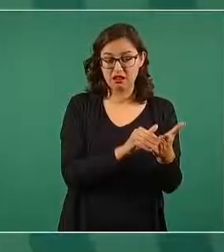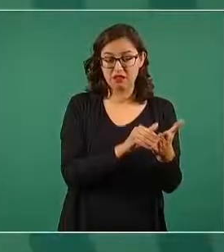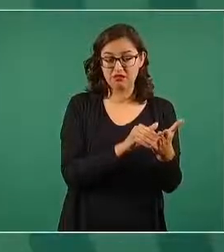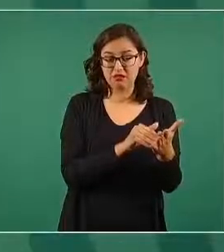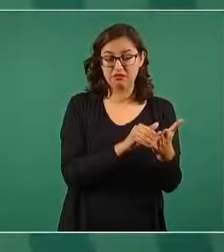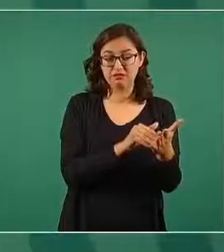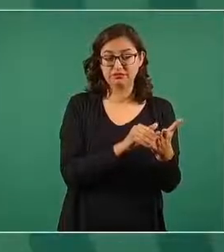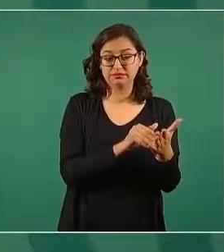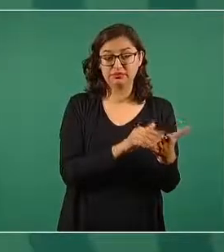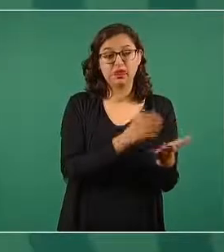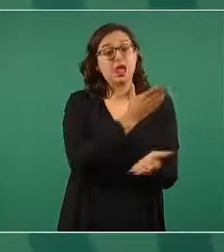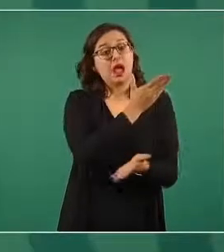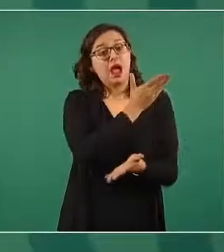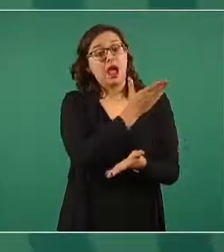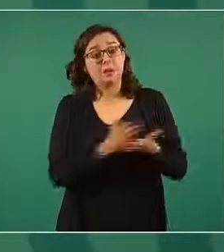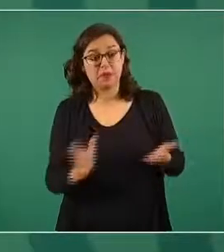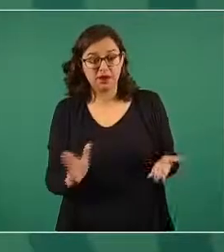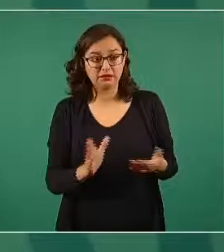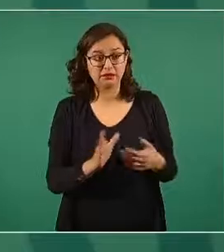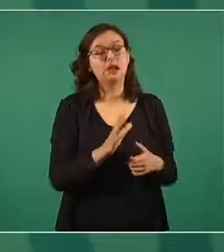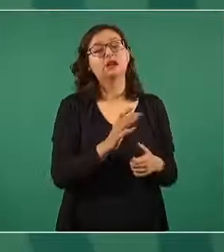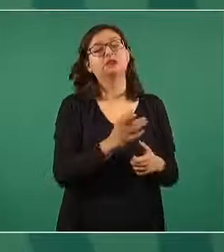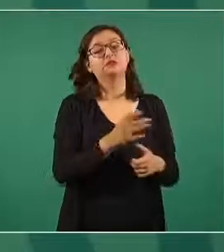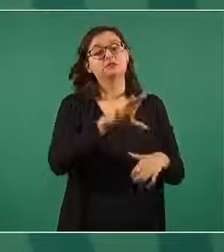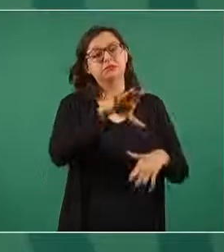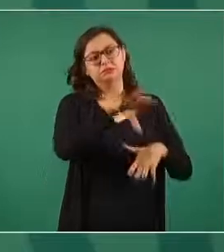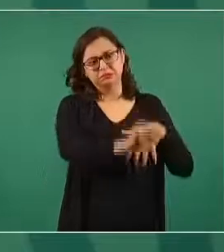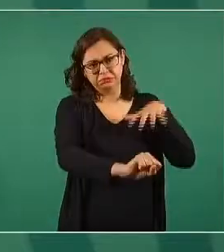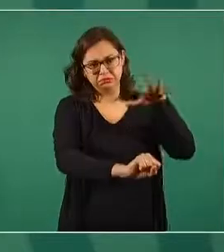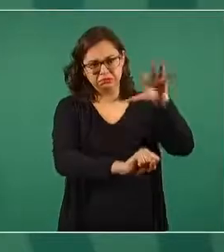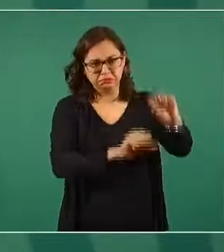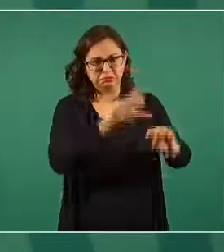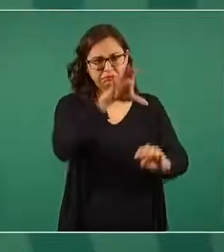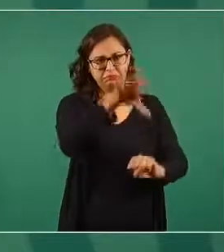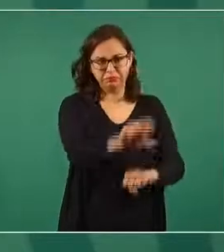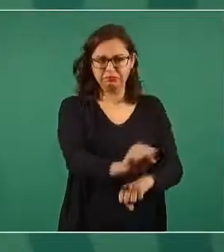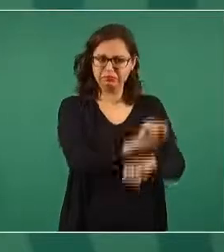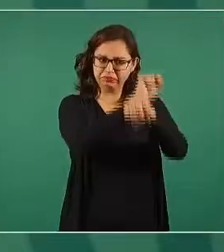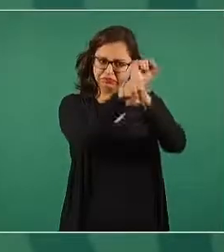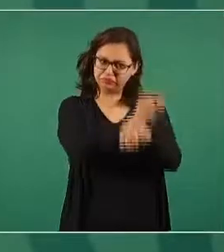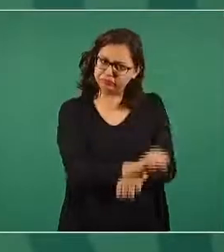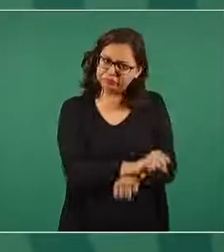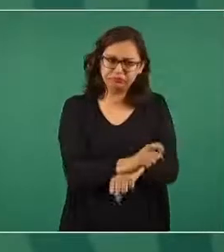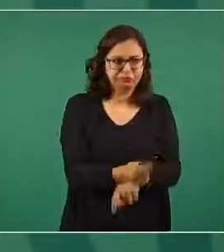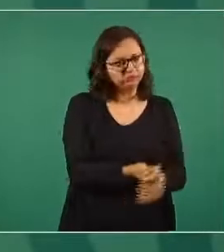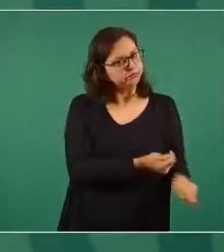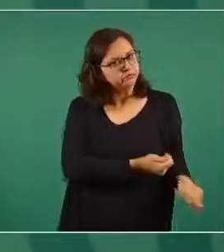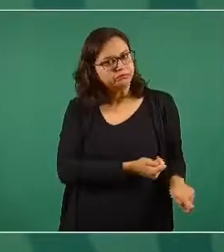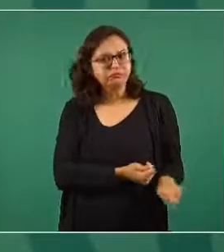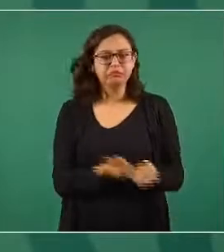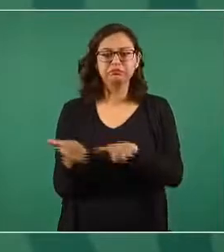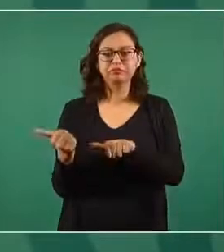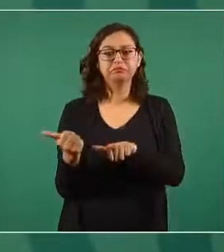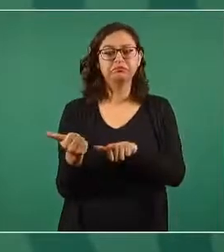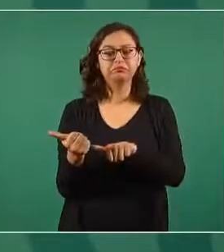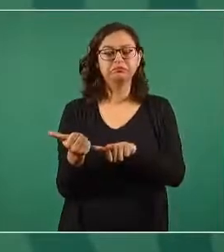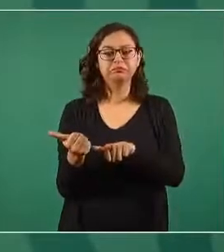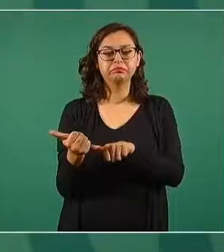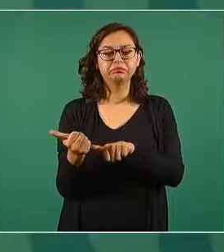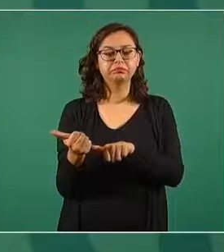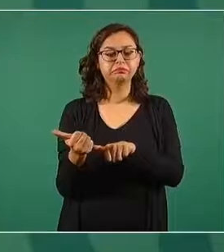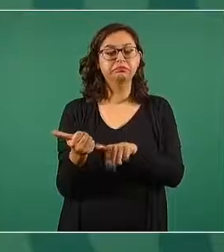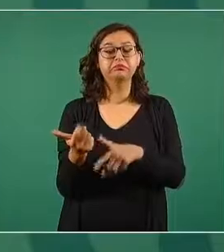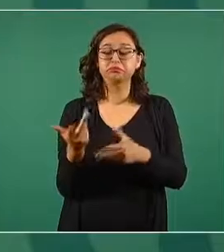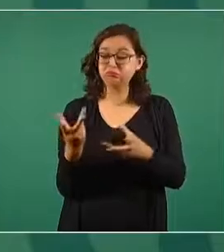los que fueron desterrados para trabajar como esclavos, que